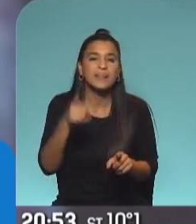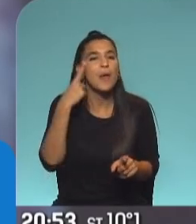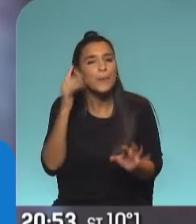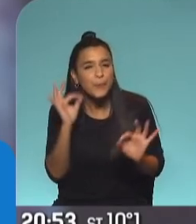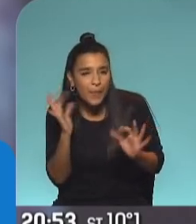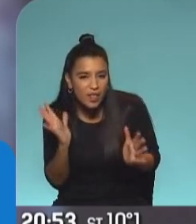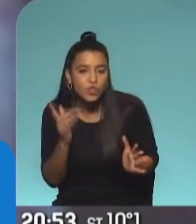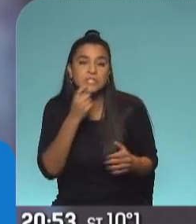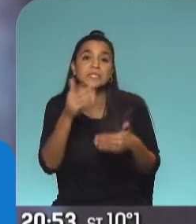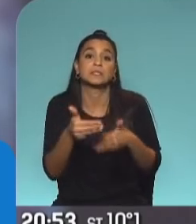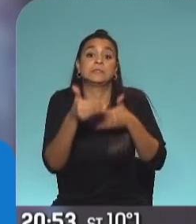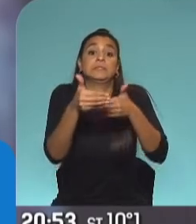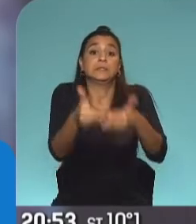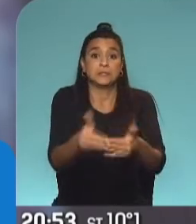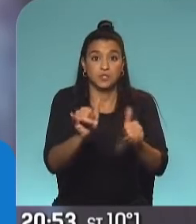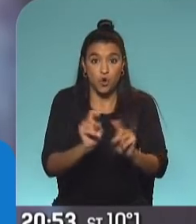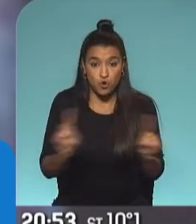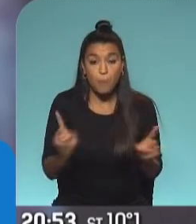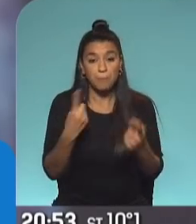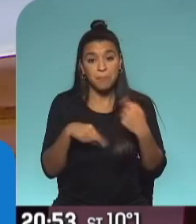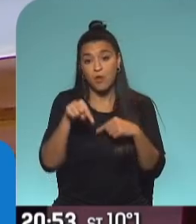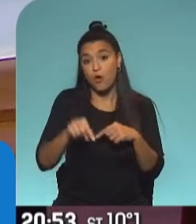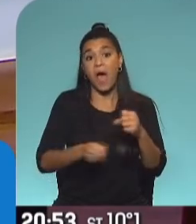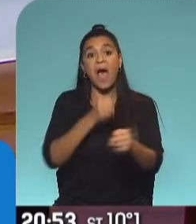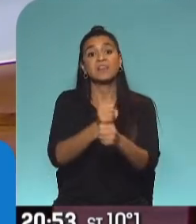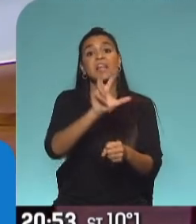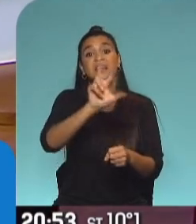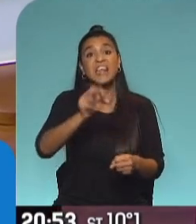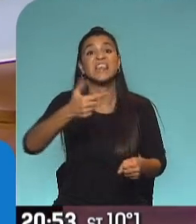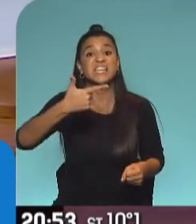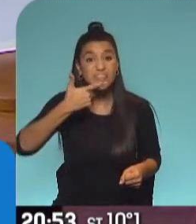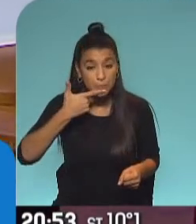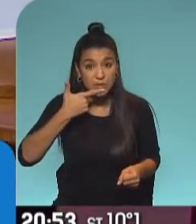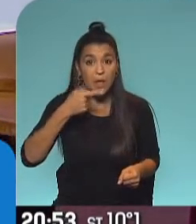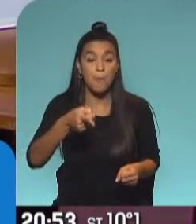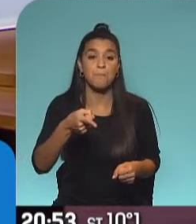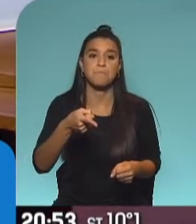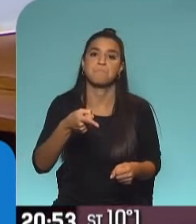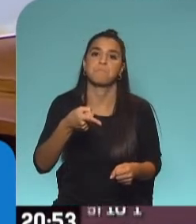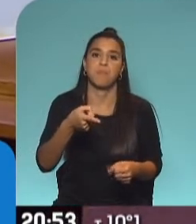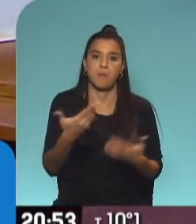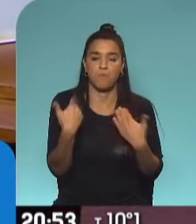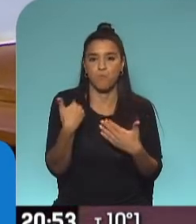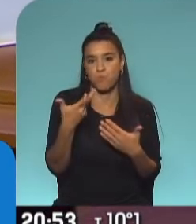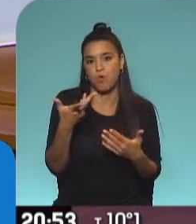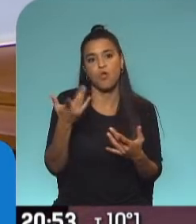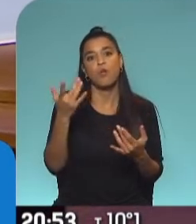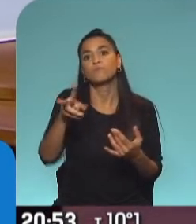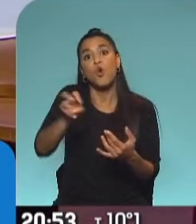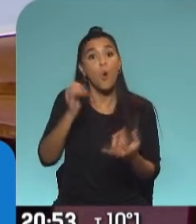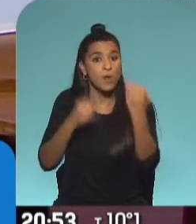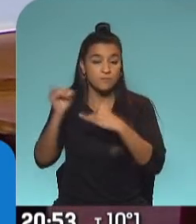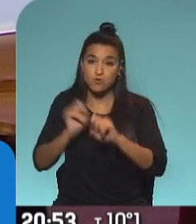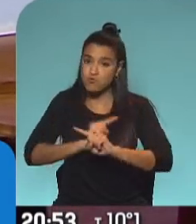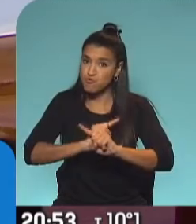evaluando si hay que demorar esta fecha, pero en principio hasta el 30 de septiembre esta resolución está vigente. Bien. No te cobran ningún